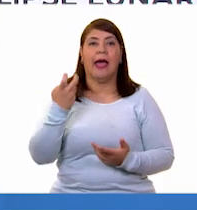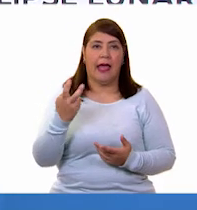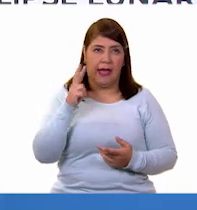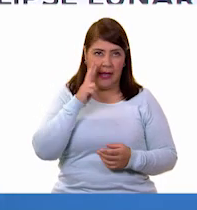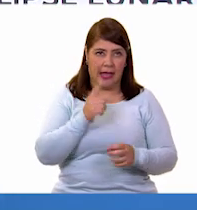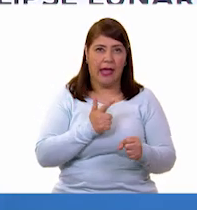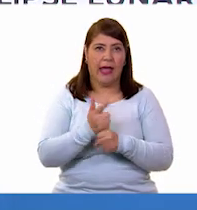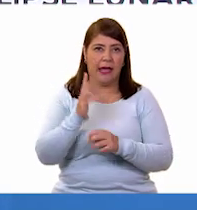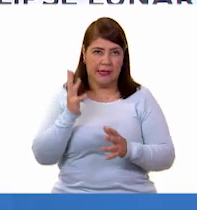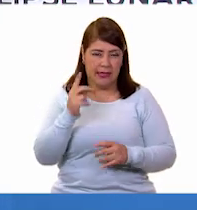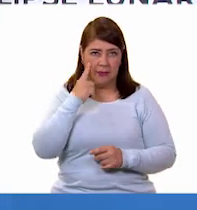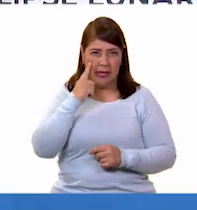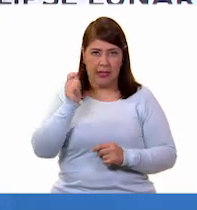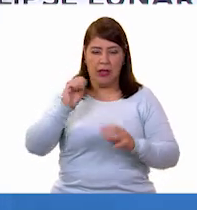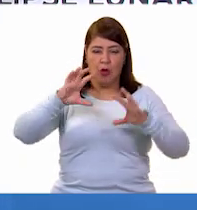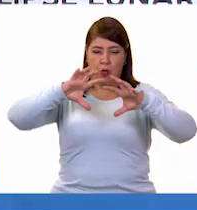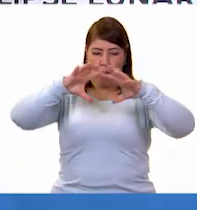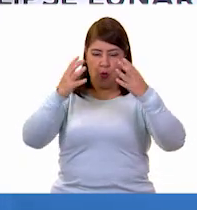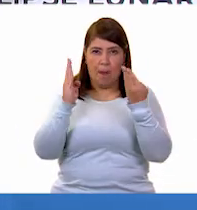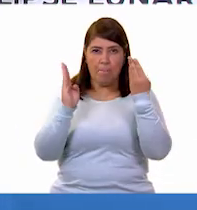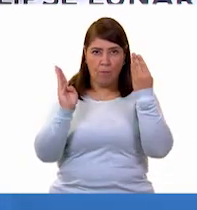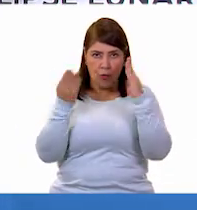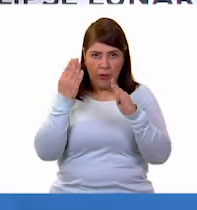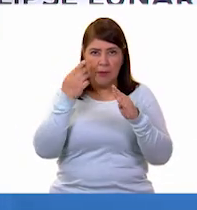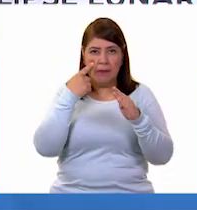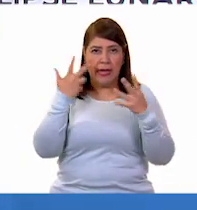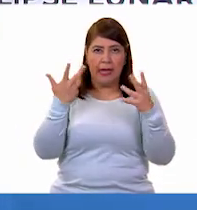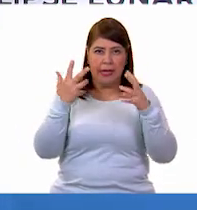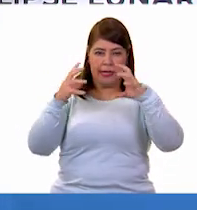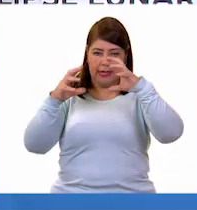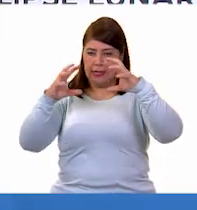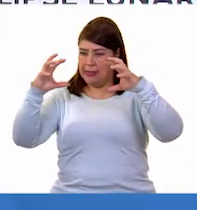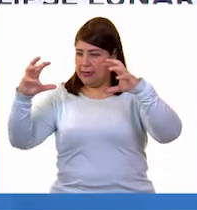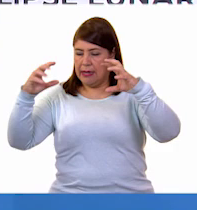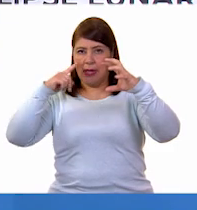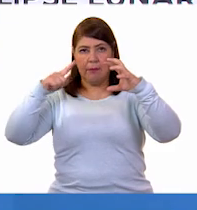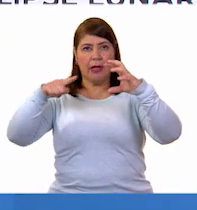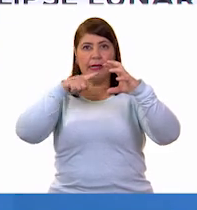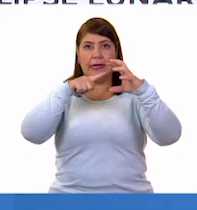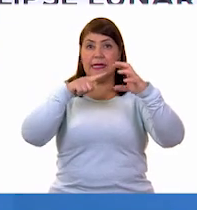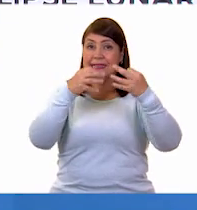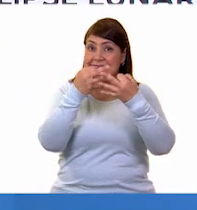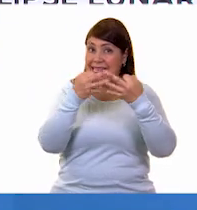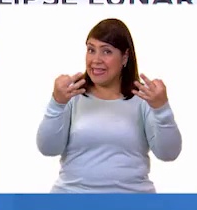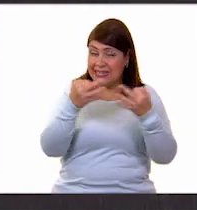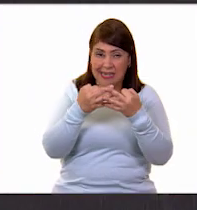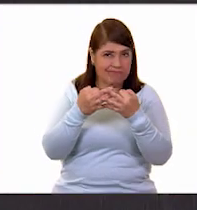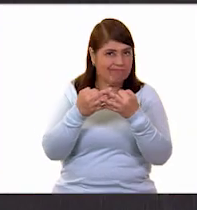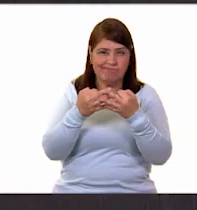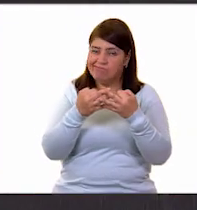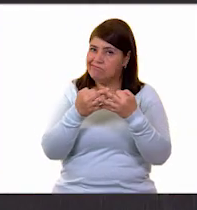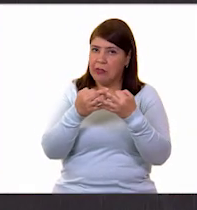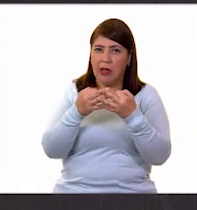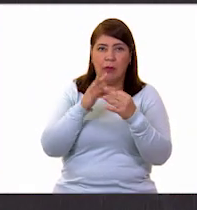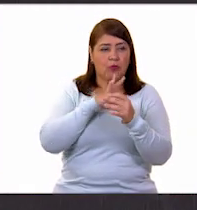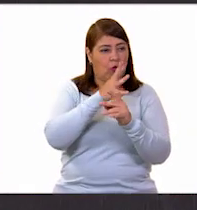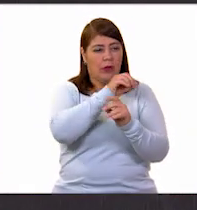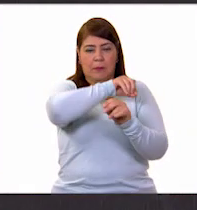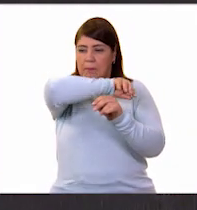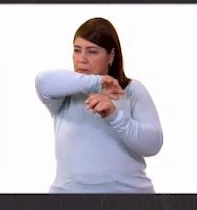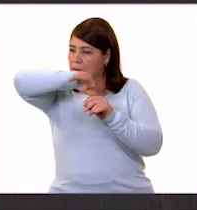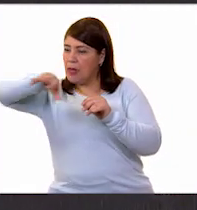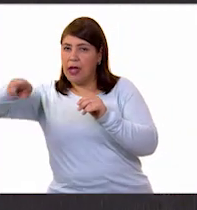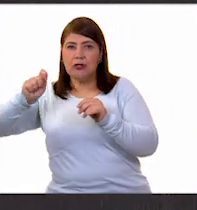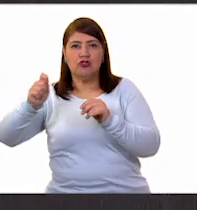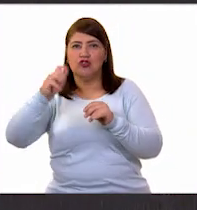sombra que proyecta la Tierra sobre la luna. Es decir, la Tierra no permite el paso de la luz del sol y